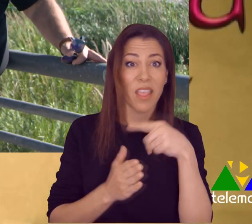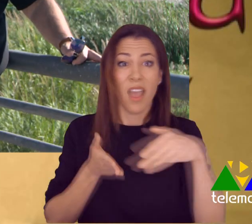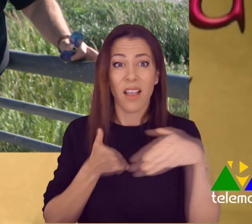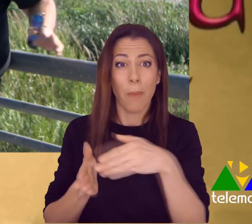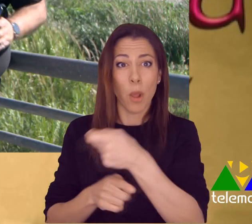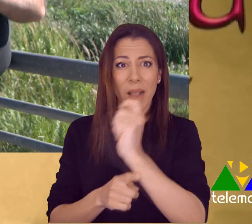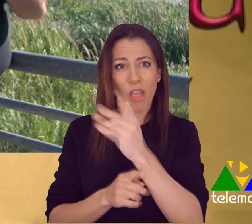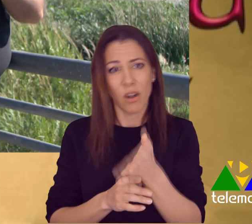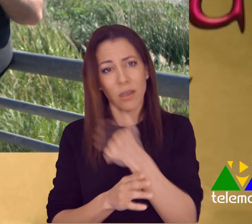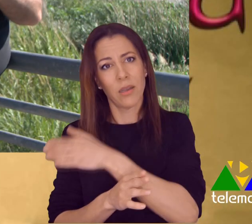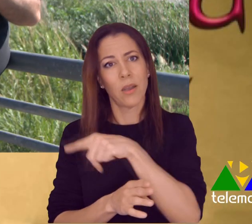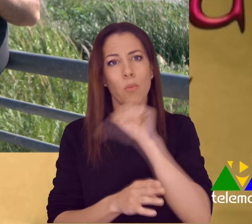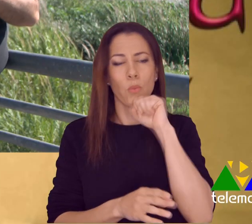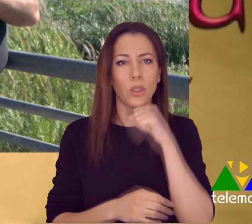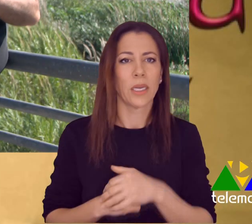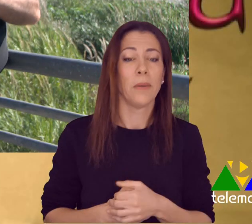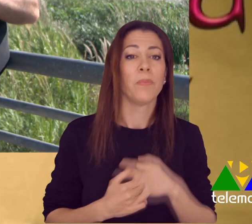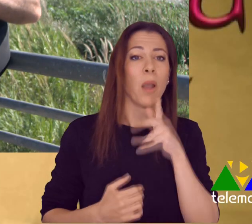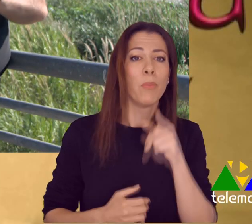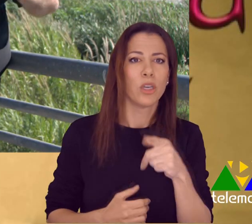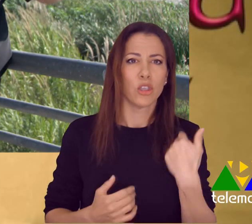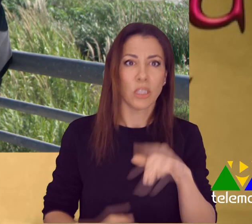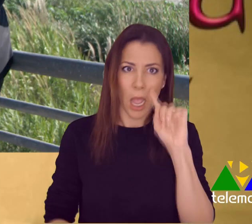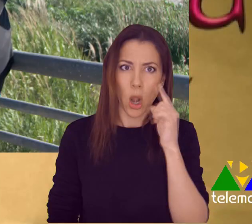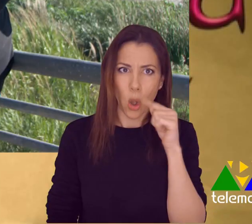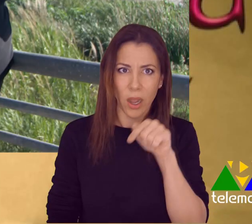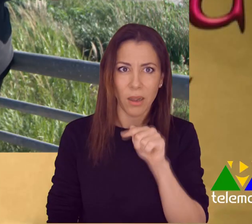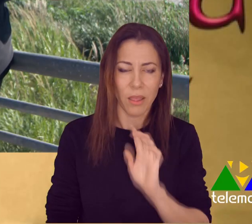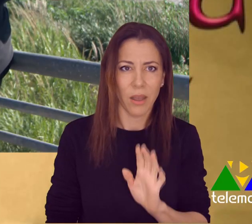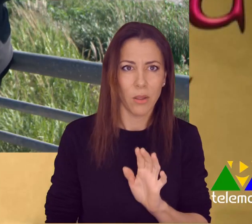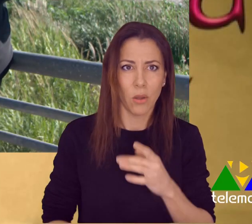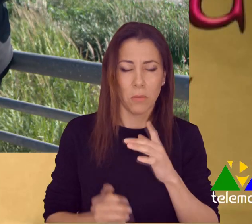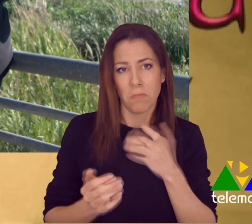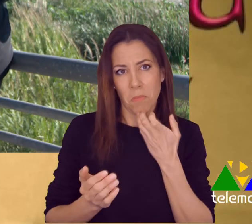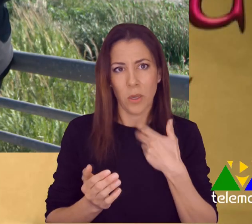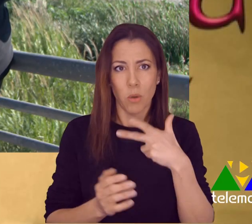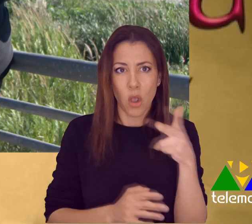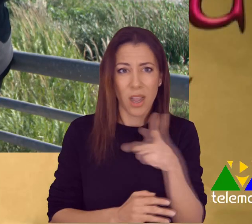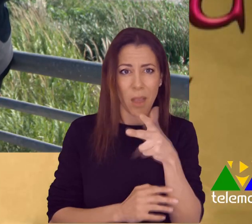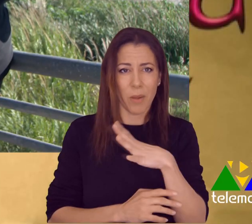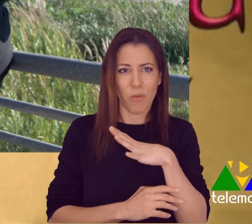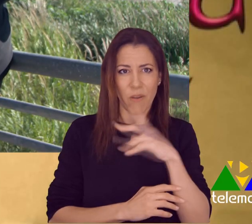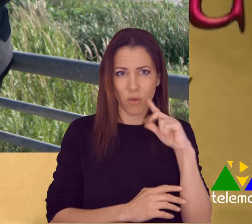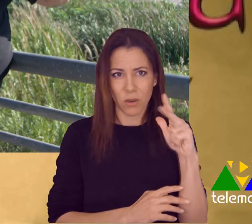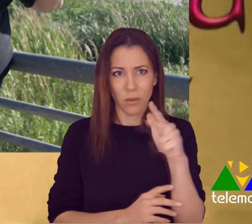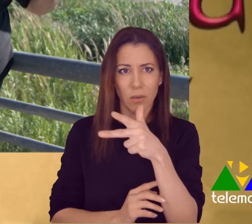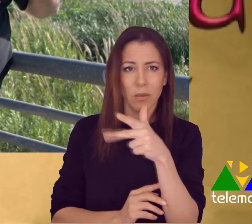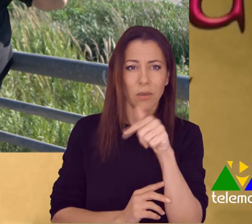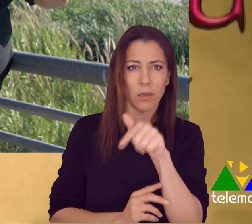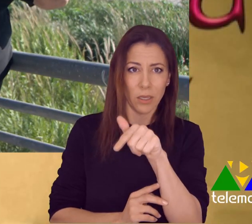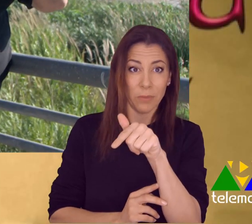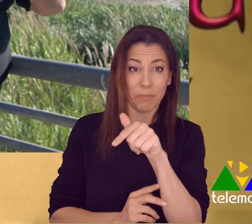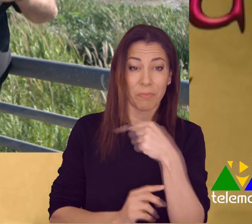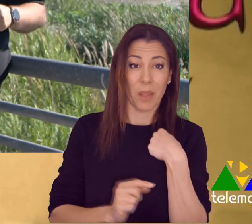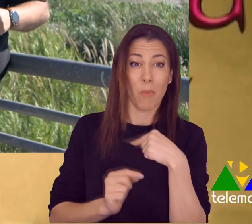Motril. Y precisamente ahí teníamos localizada, si apuntamos nuestra cámara hacia lo que es esa